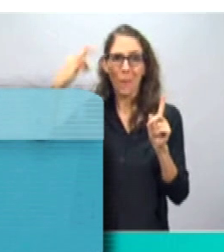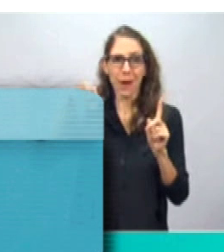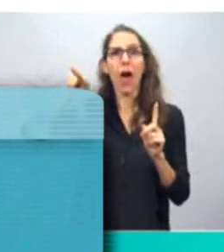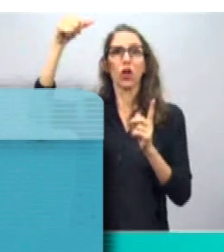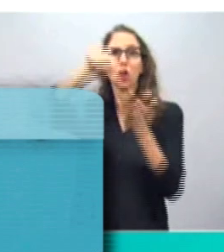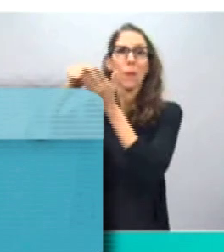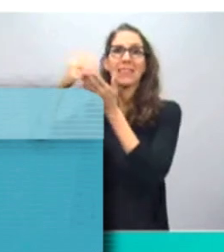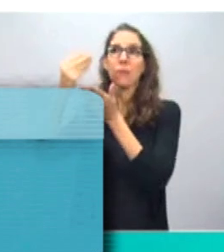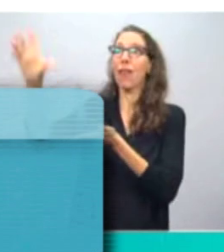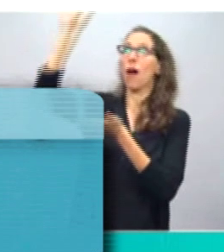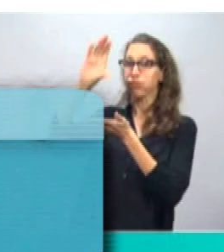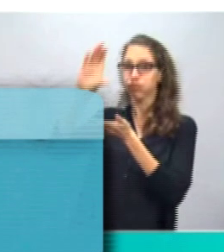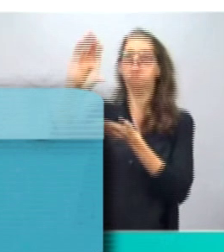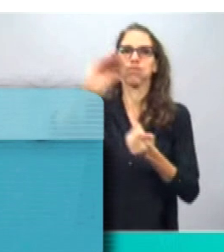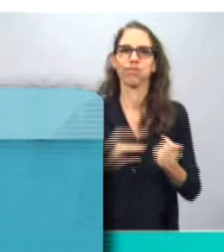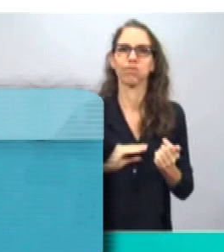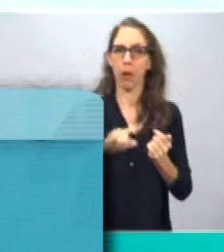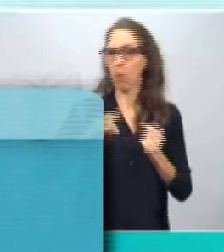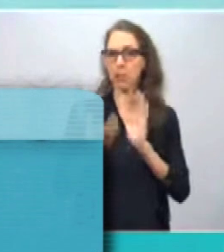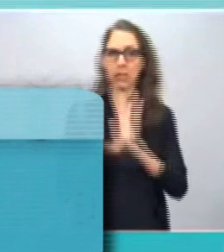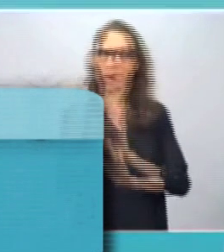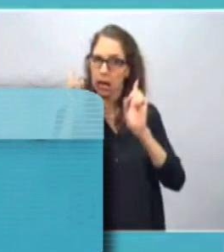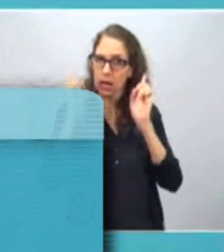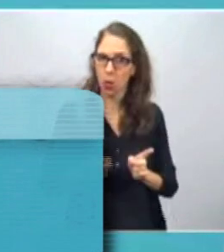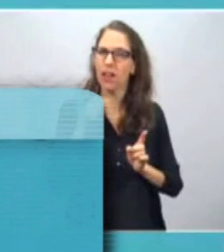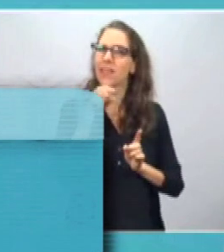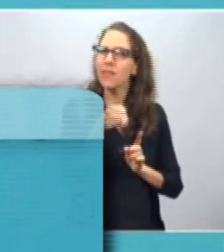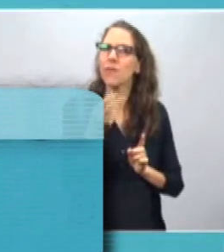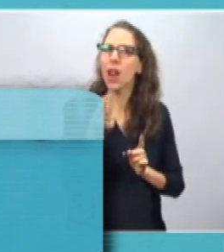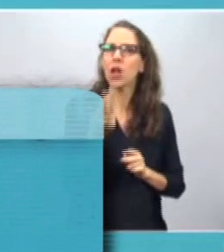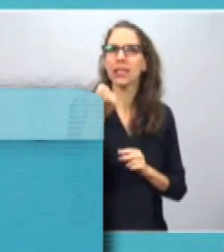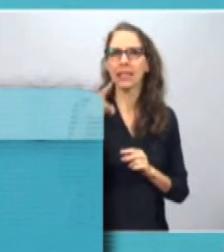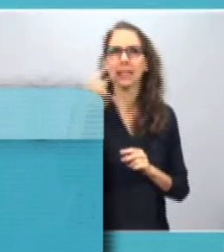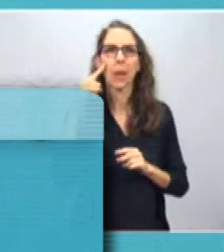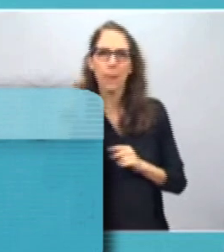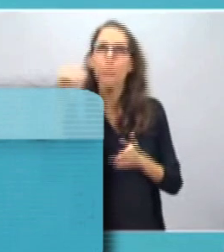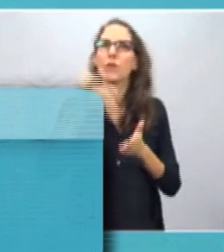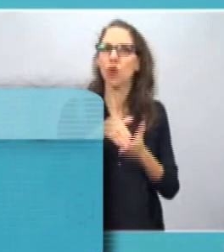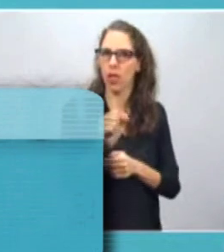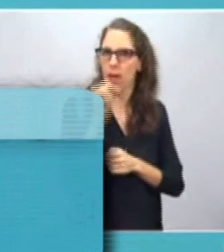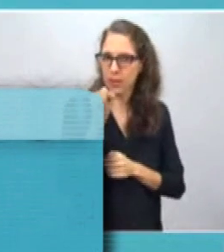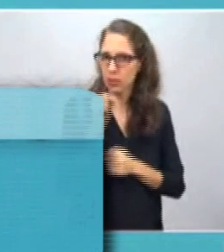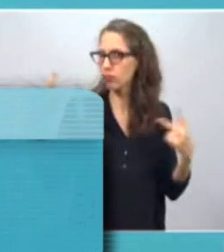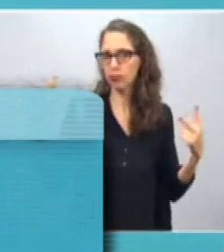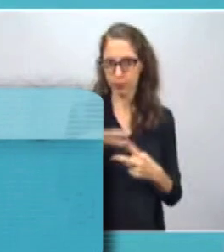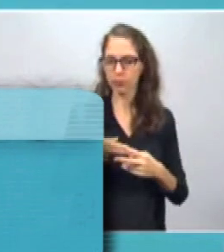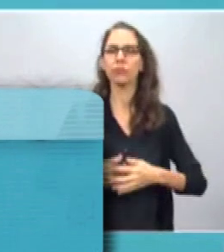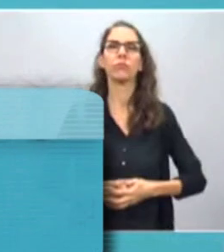han pisado por un valor de 60 mil millones de pesos. Después, en materia